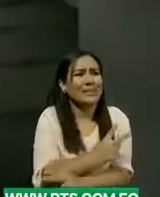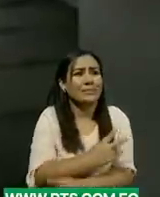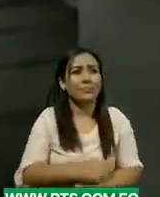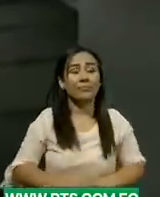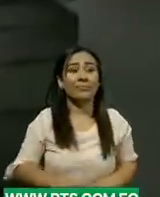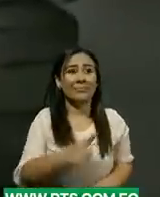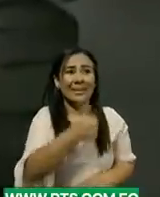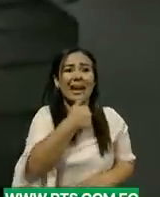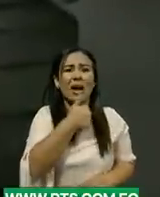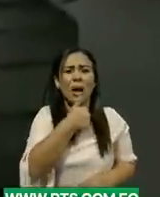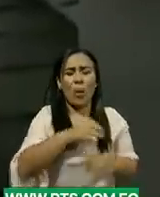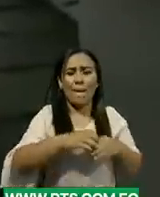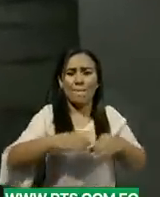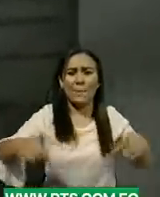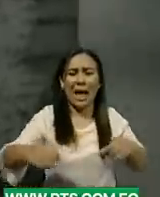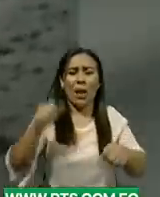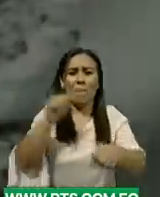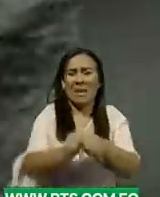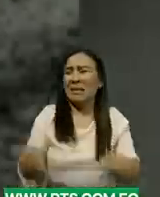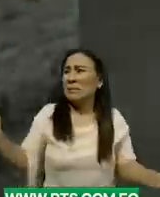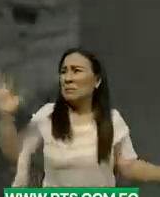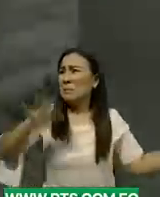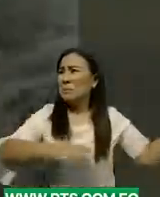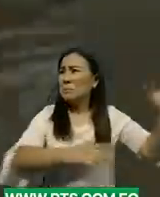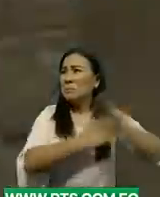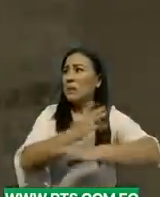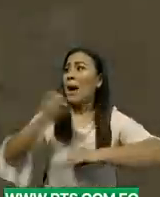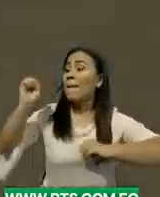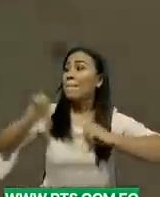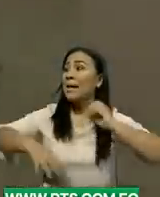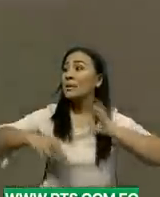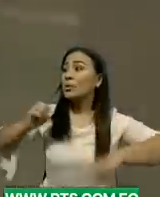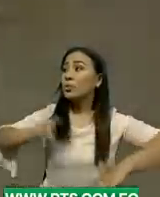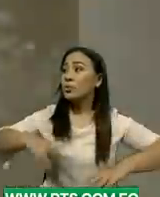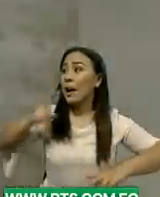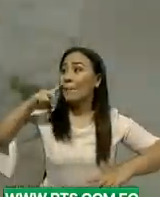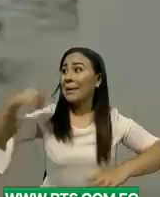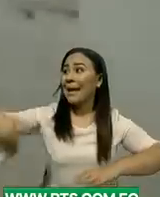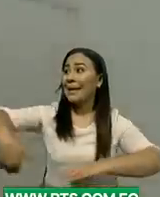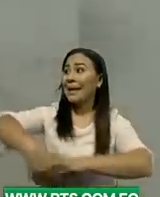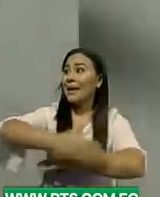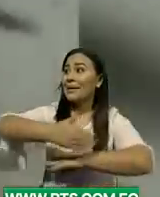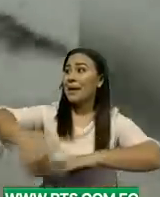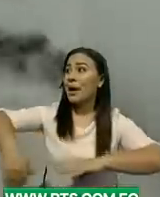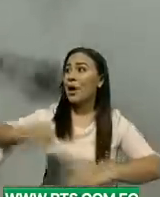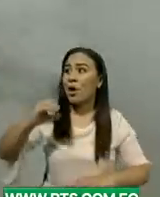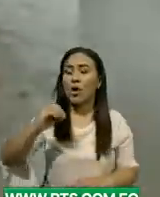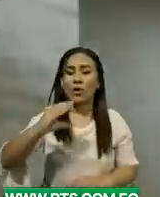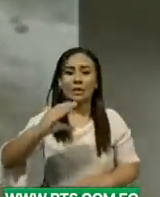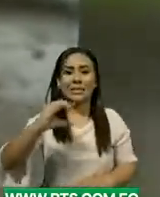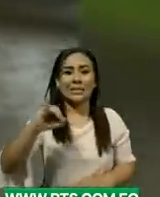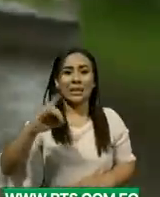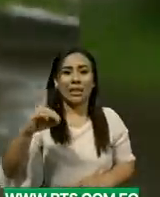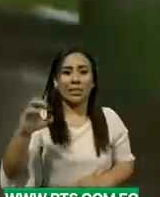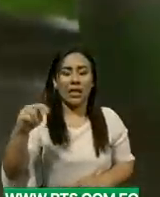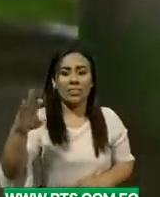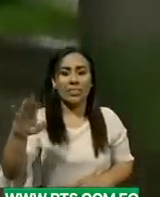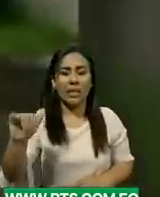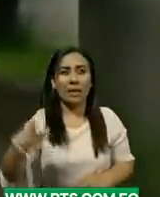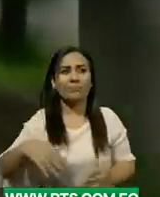El agua mezclada con palos, material de construcción y basura llegó a un tramo de la avenida Occidental, colapsando el tráfico.